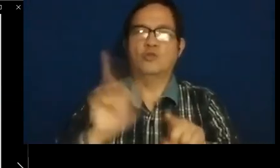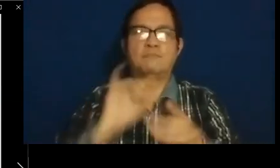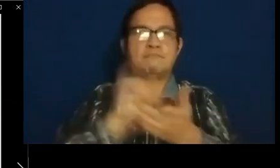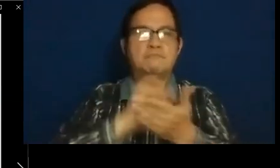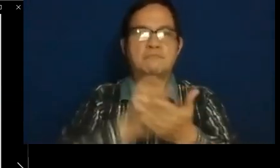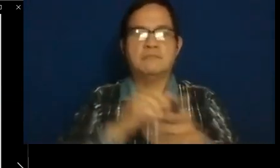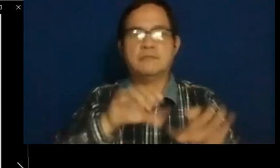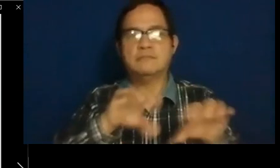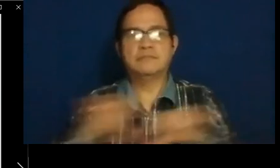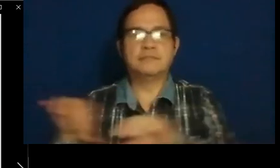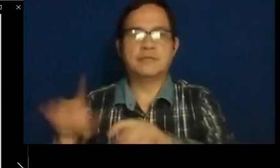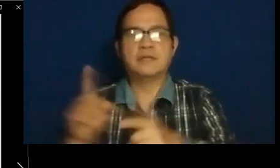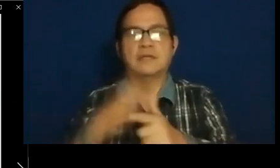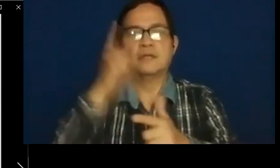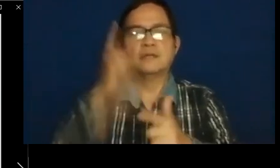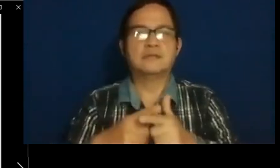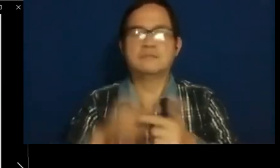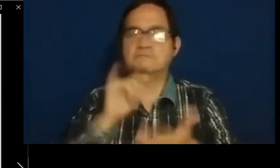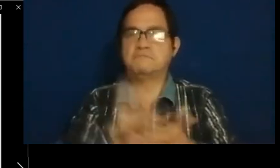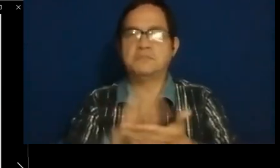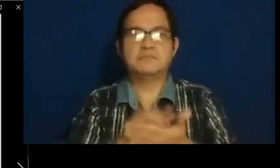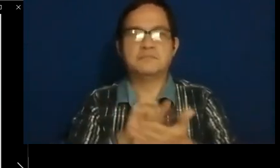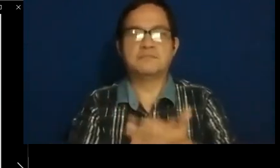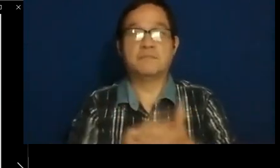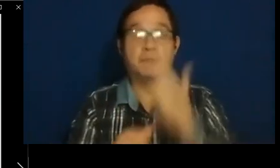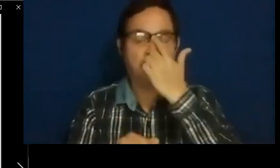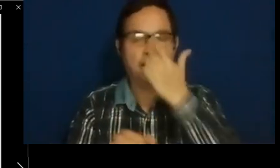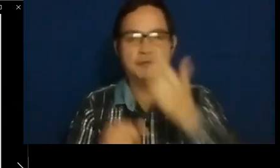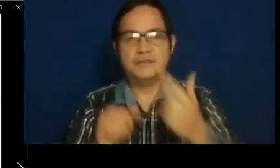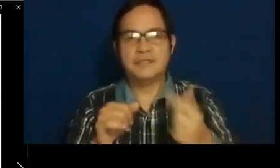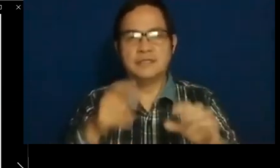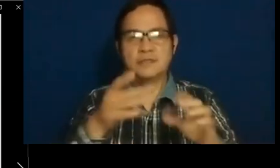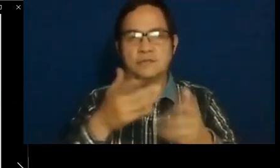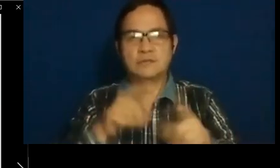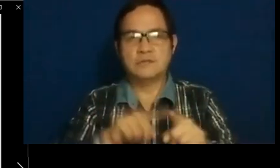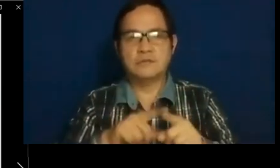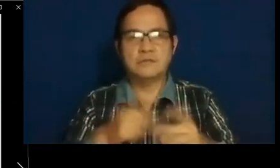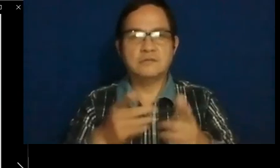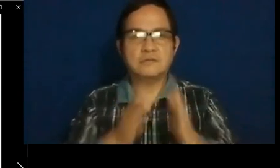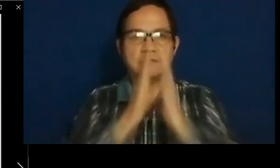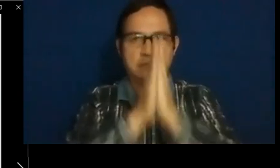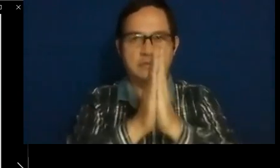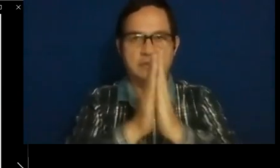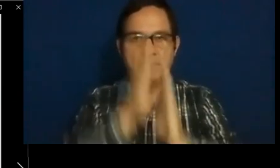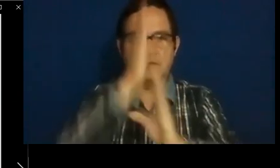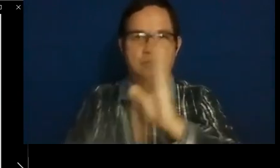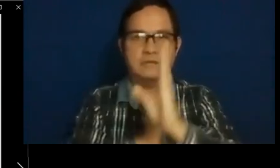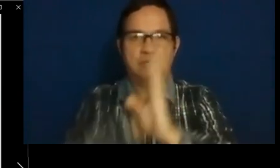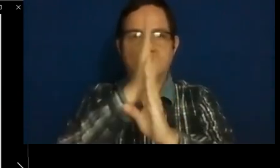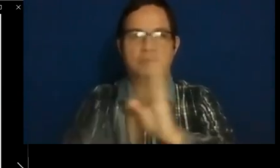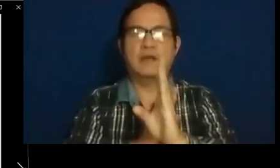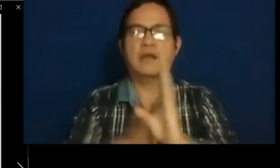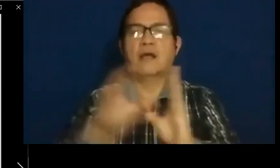desplazamiento. Entonces, si no está en el sentido del movimiento, yo voy a tener en cuenta el criterio de los